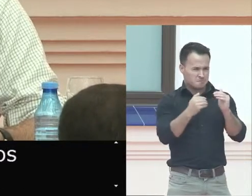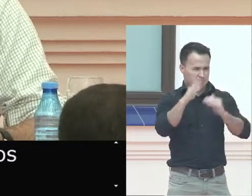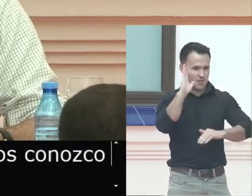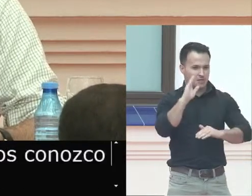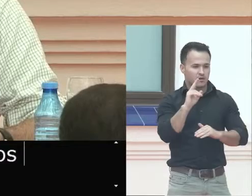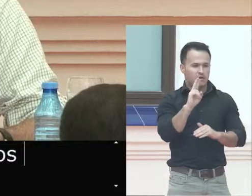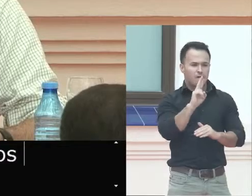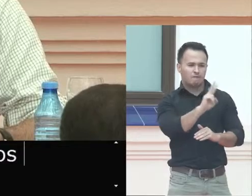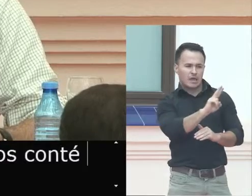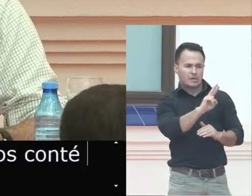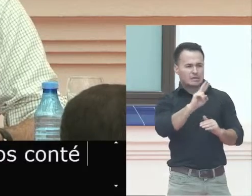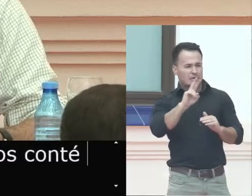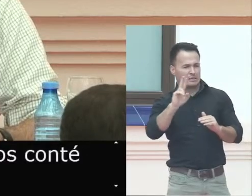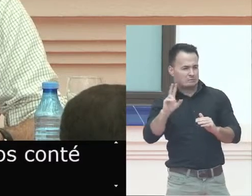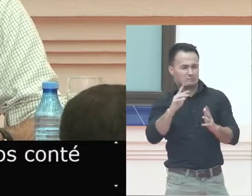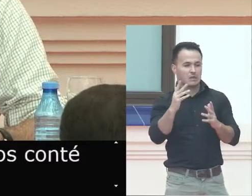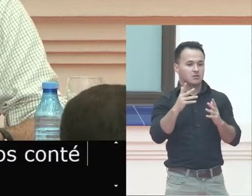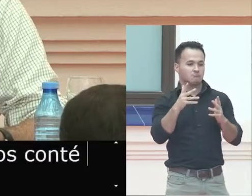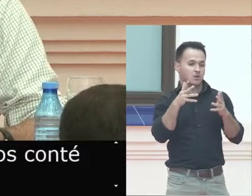tantas recomendaciones.